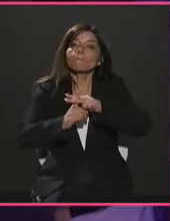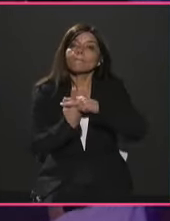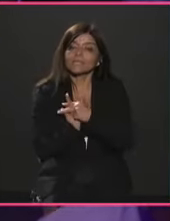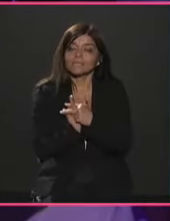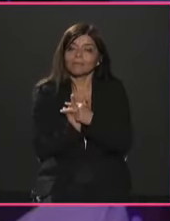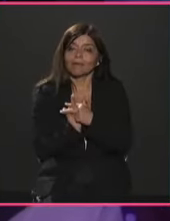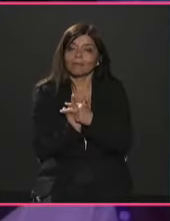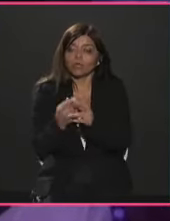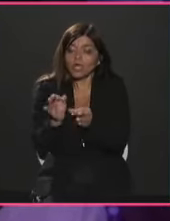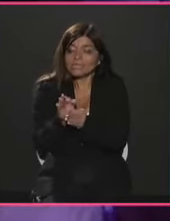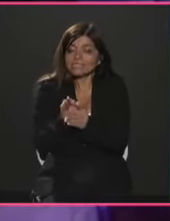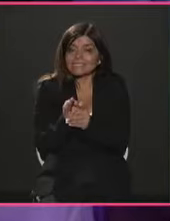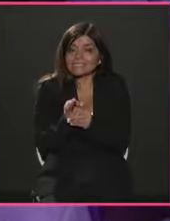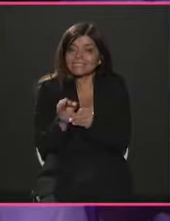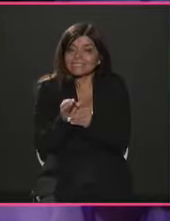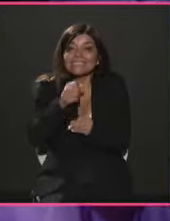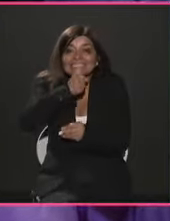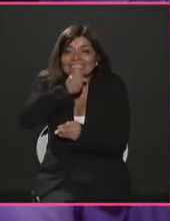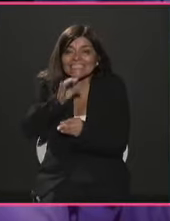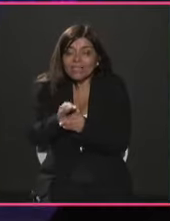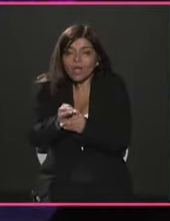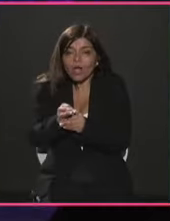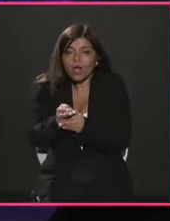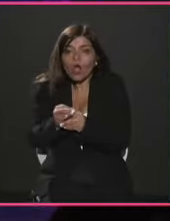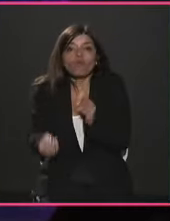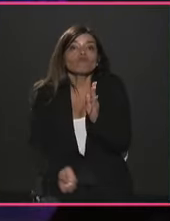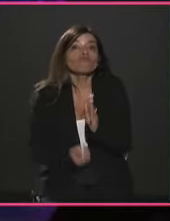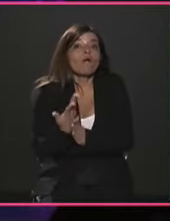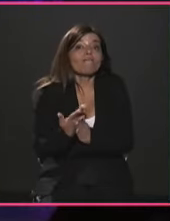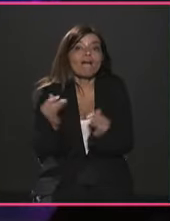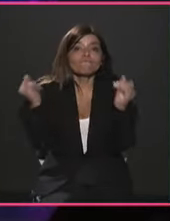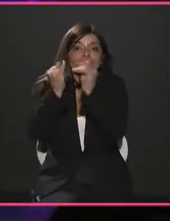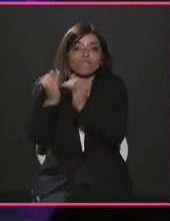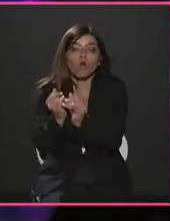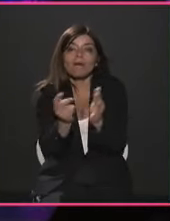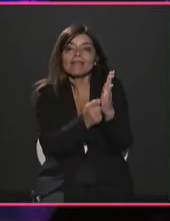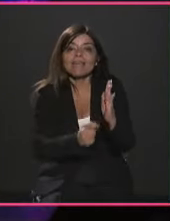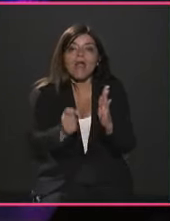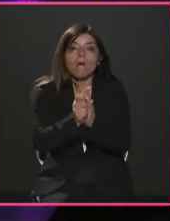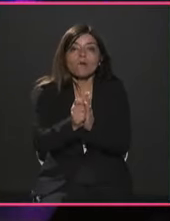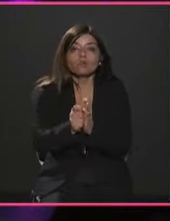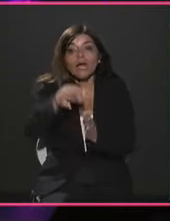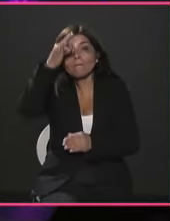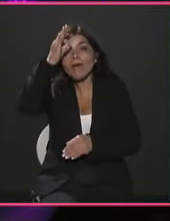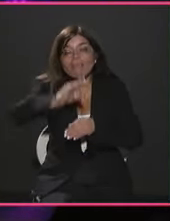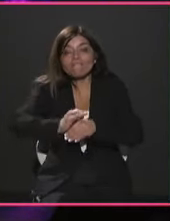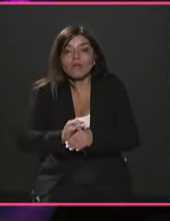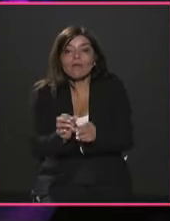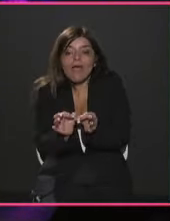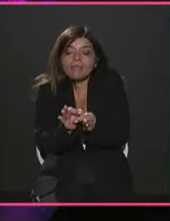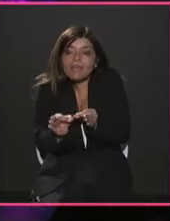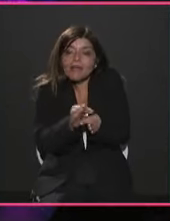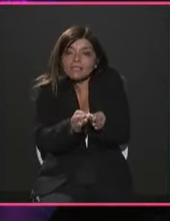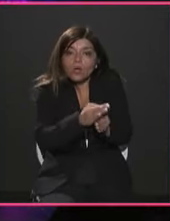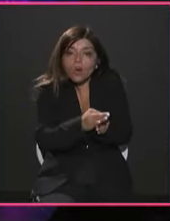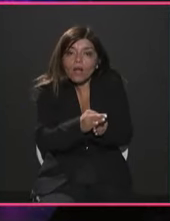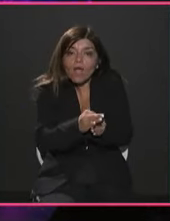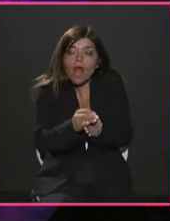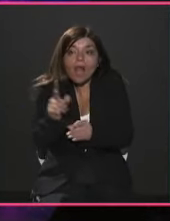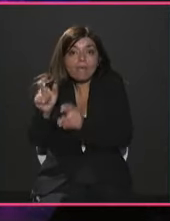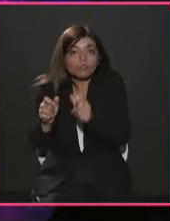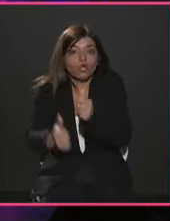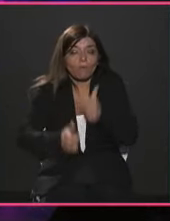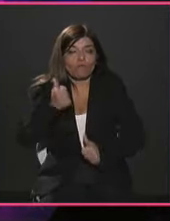la senescencia celular ofrece una nueva ruta terapéutica para muchas enfermedades Y a medida que pasan los años los colegas de biología celular